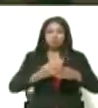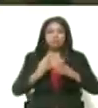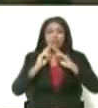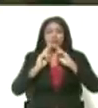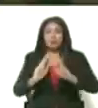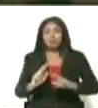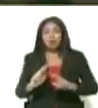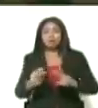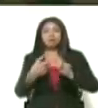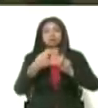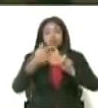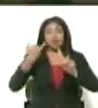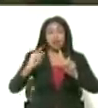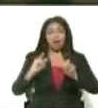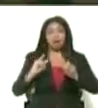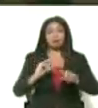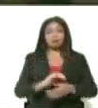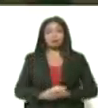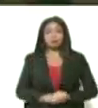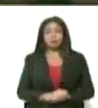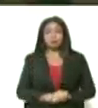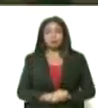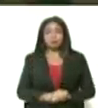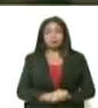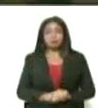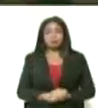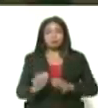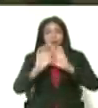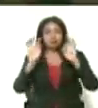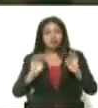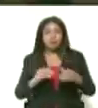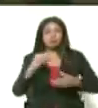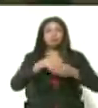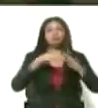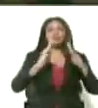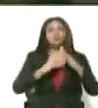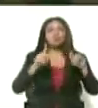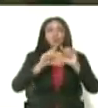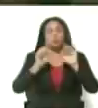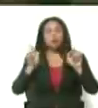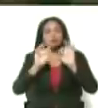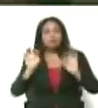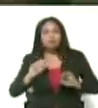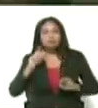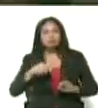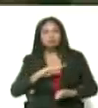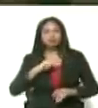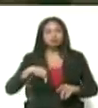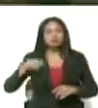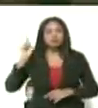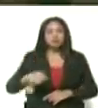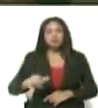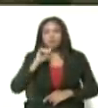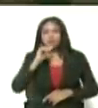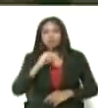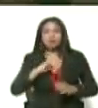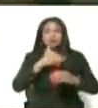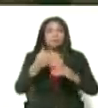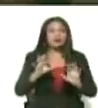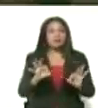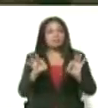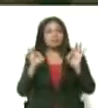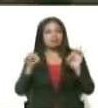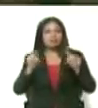resultado positivo que tiene la medida de cuarentena, debemos ya informar que en el plan